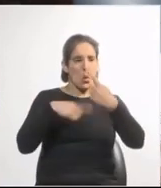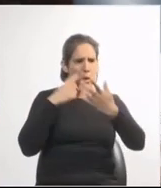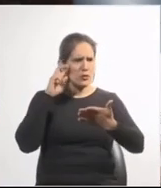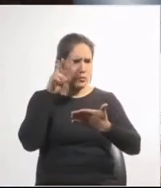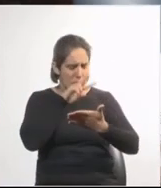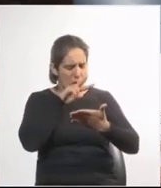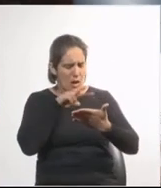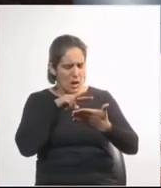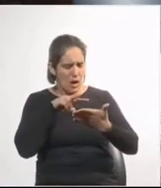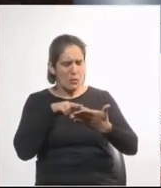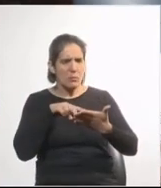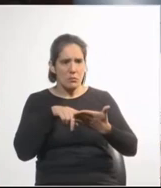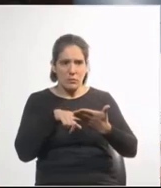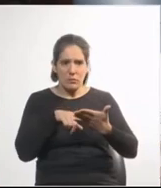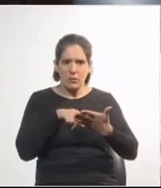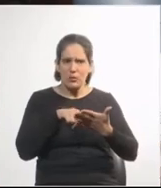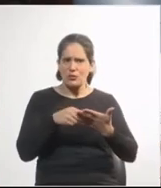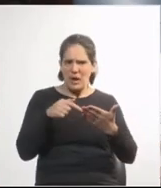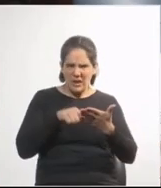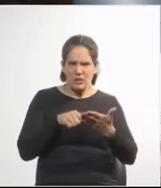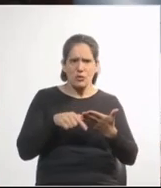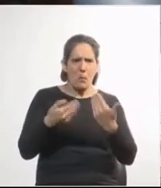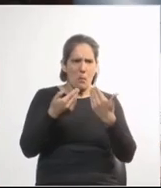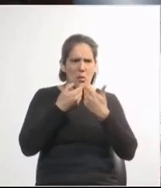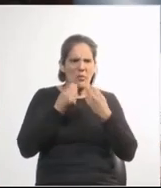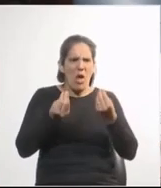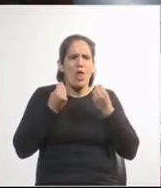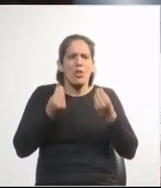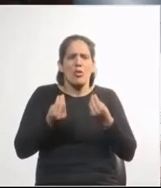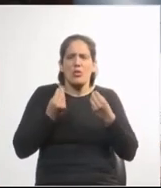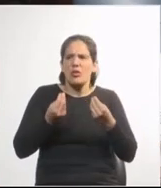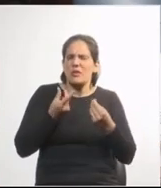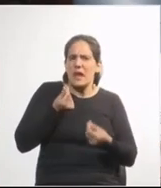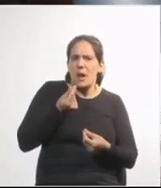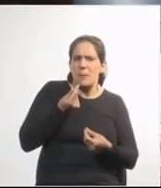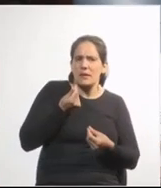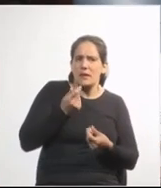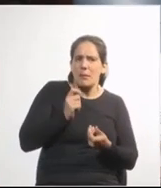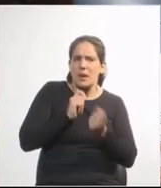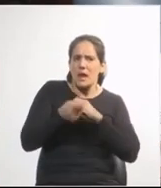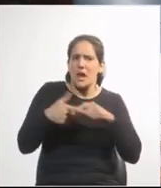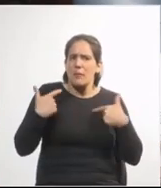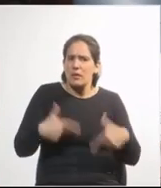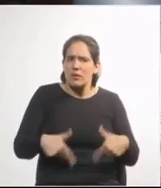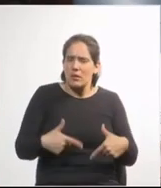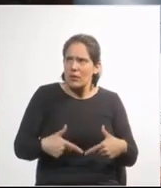este proyecto de rendición de cuentas nos preguntamos, ¿dónde están los recursos para esta estrategia?